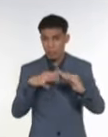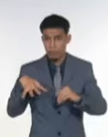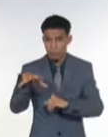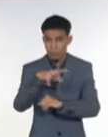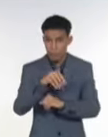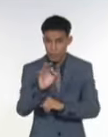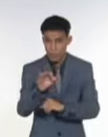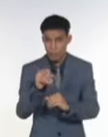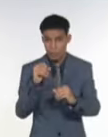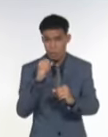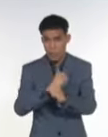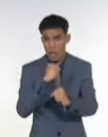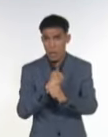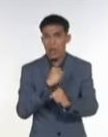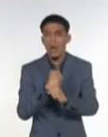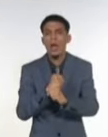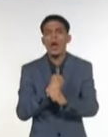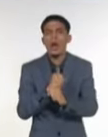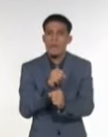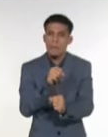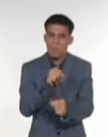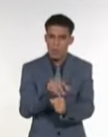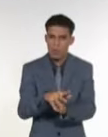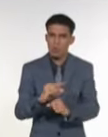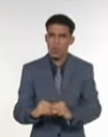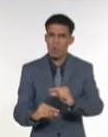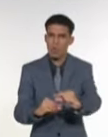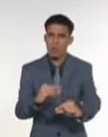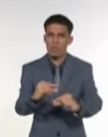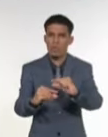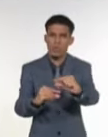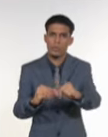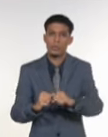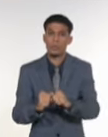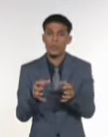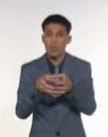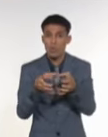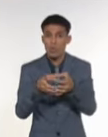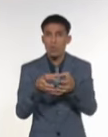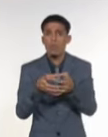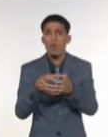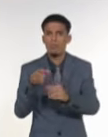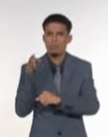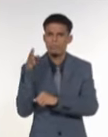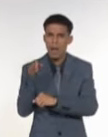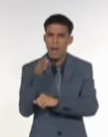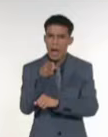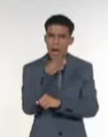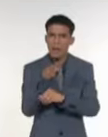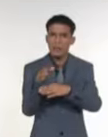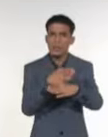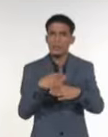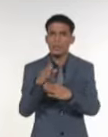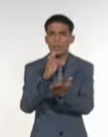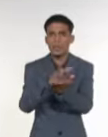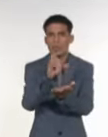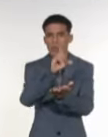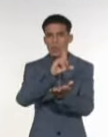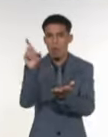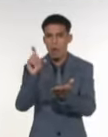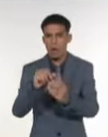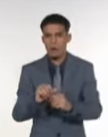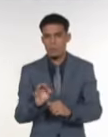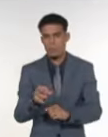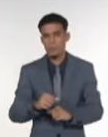lo que después hice con Garabato. Este grupo ha devenido escuela y ha dado a luz actores hechos a la medida de la poética de